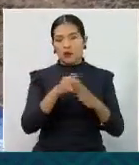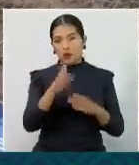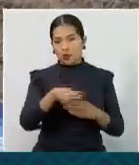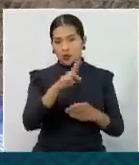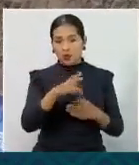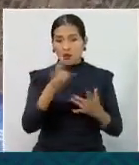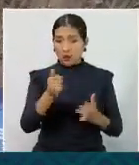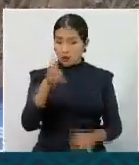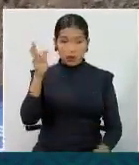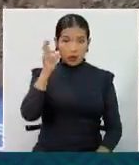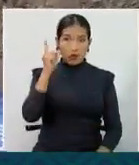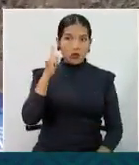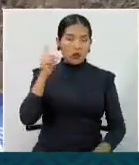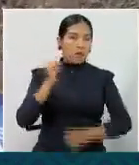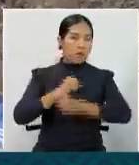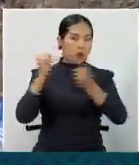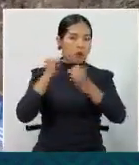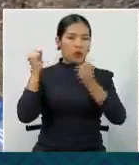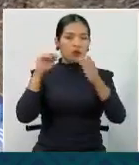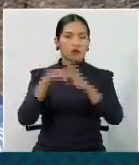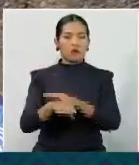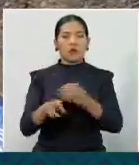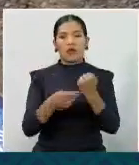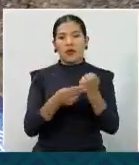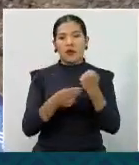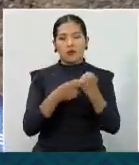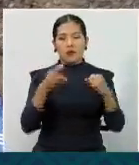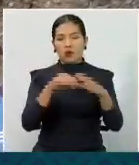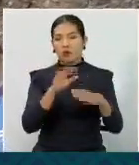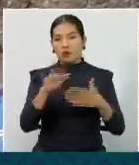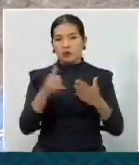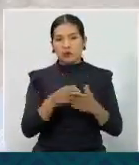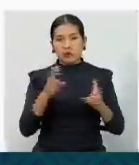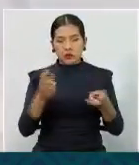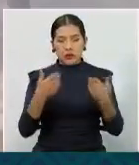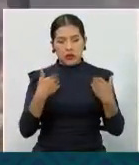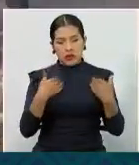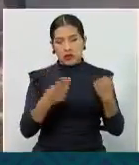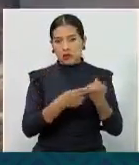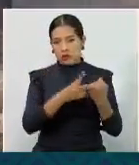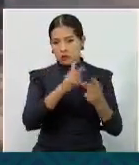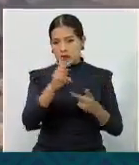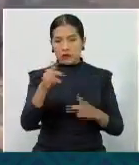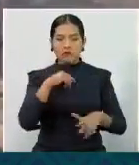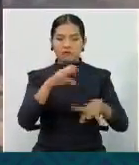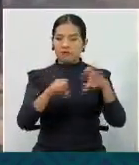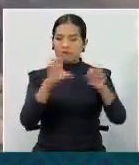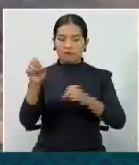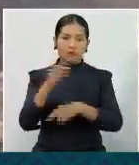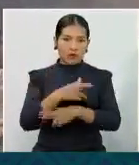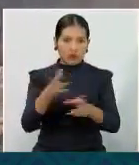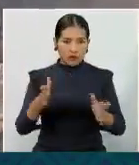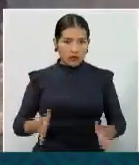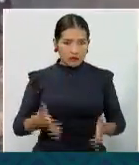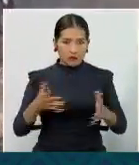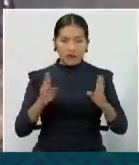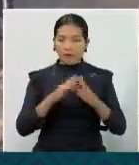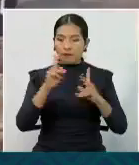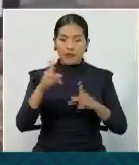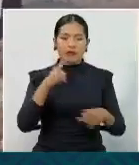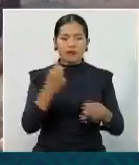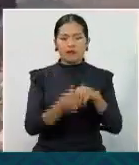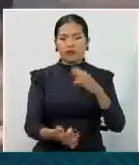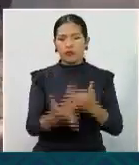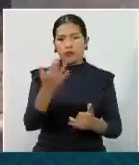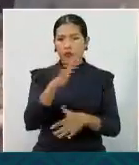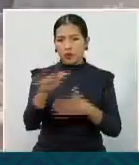aquí está reventando todavía el depósito de sus municiones que tienen estos avasalladores. Este grupo de personas comenzó a quemar el lugar y causó